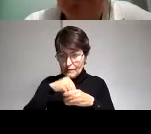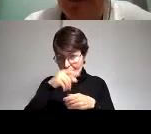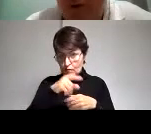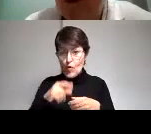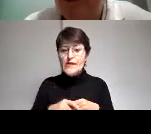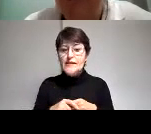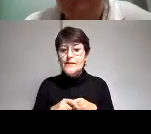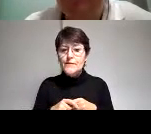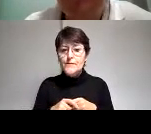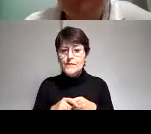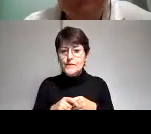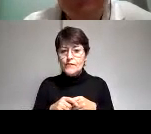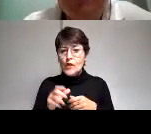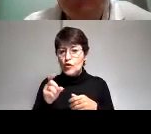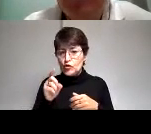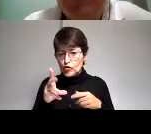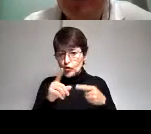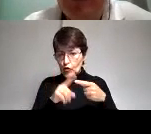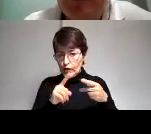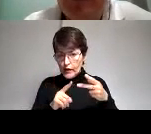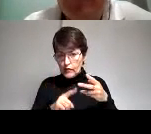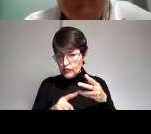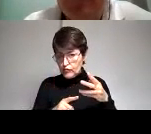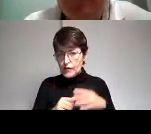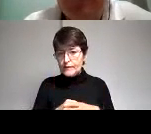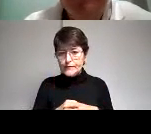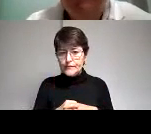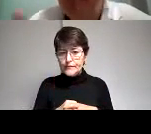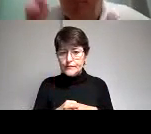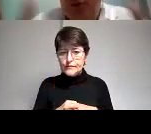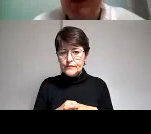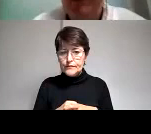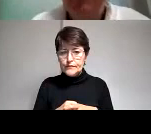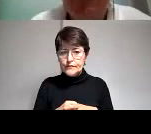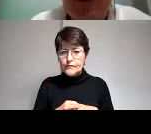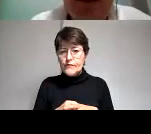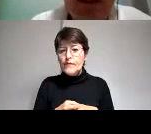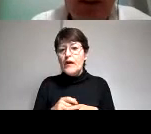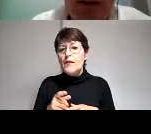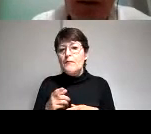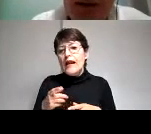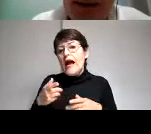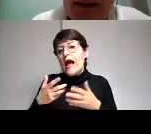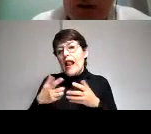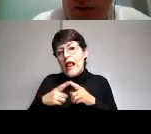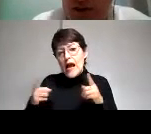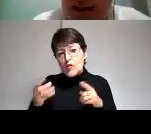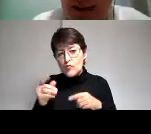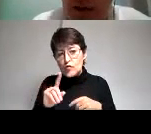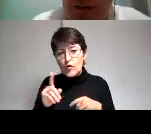probióticos, de las 12 cepas que contiene Prodoce. Por no extenderme demasiado, deciros que